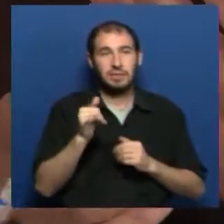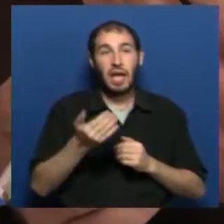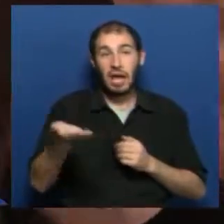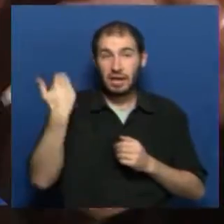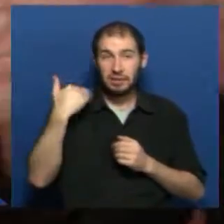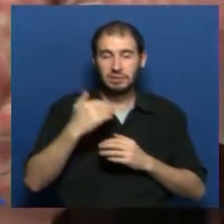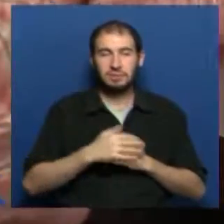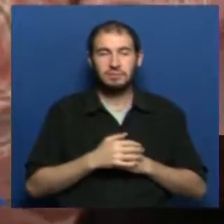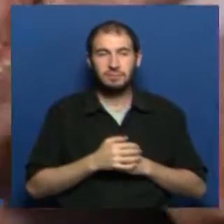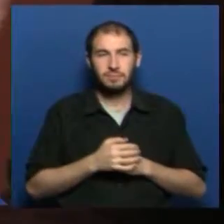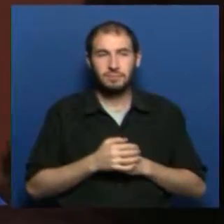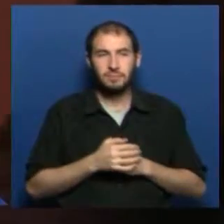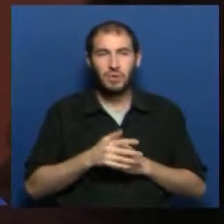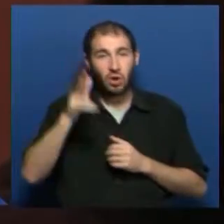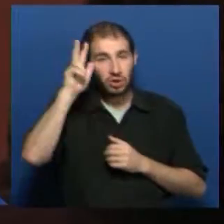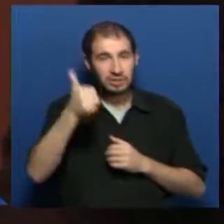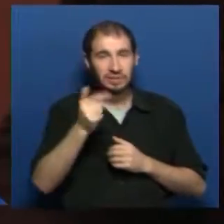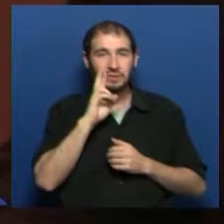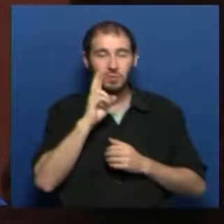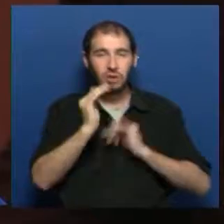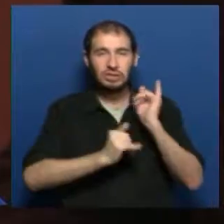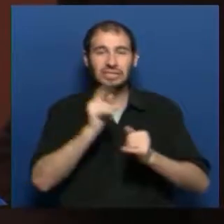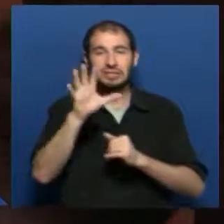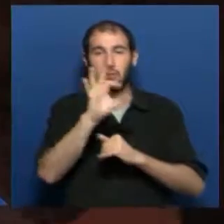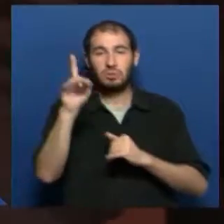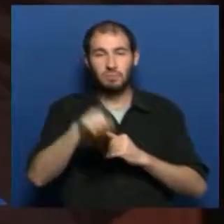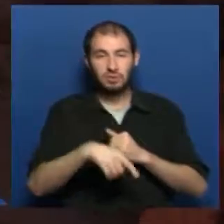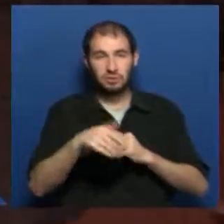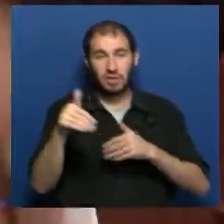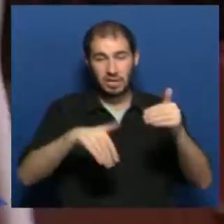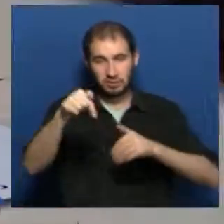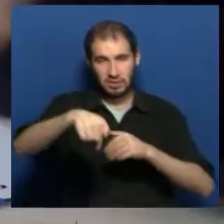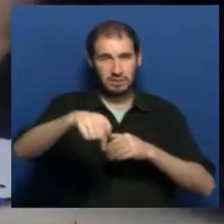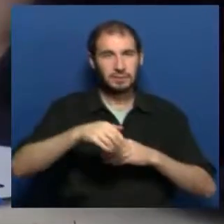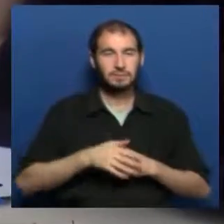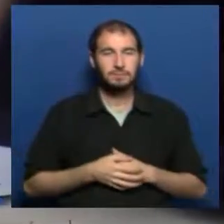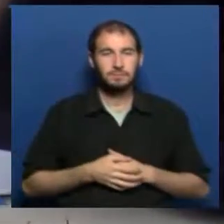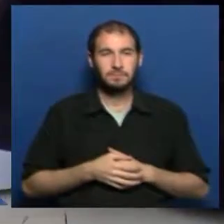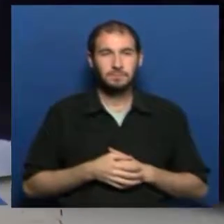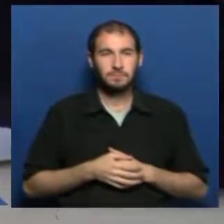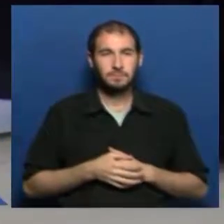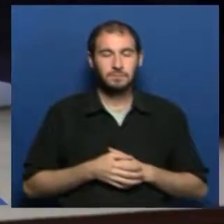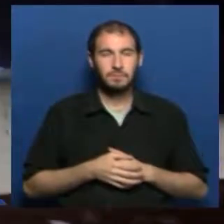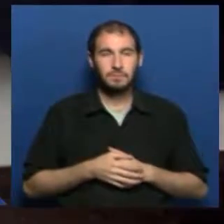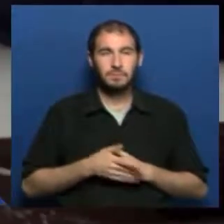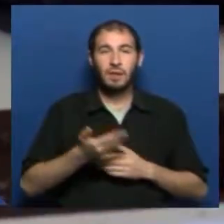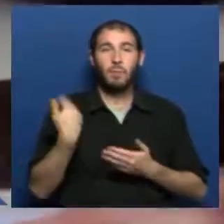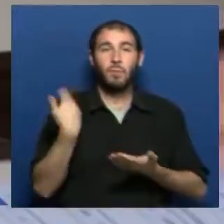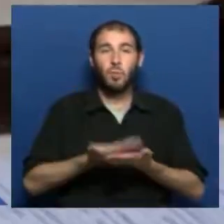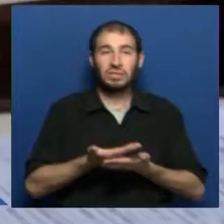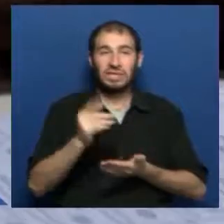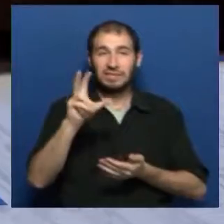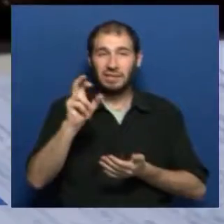momento habló, la 8619 hablaba del 50% para estas elecciones. La propuesta del